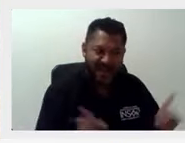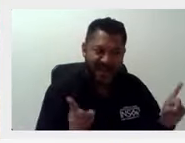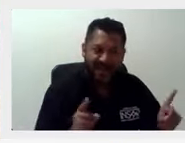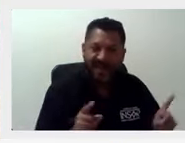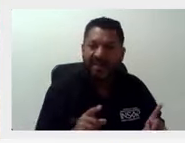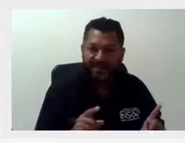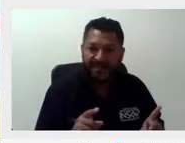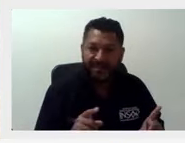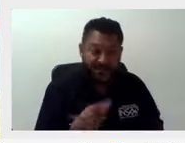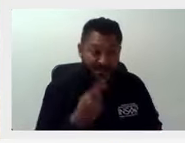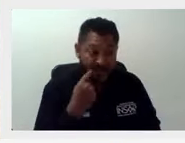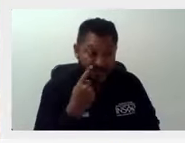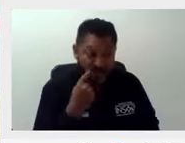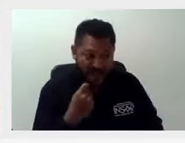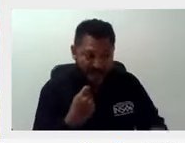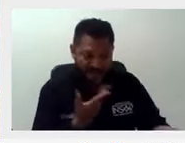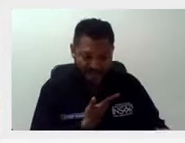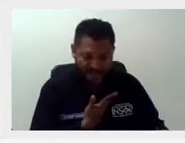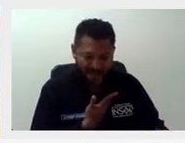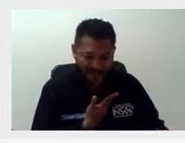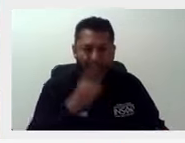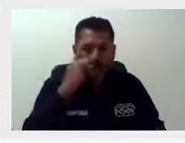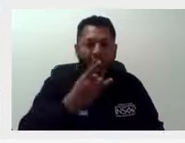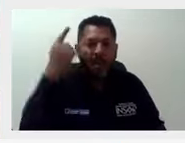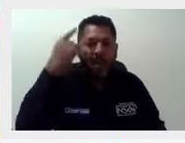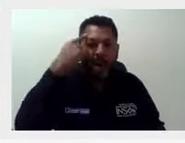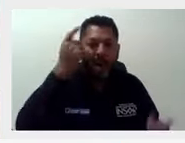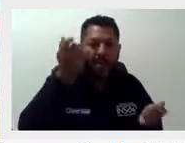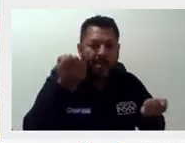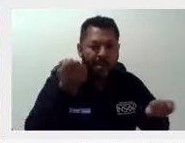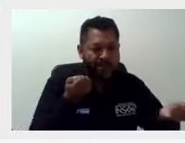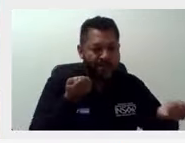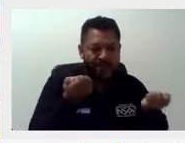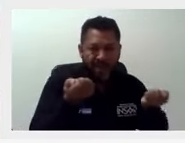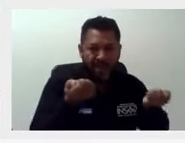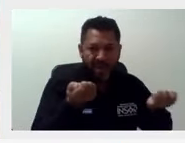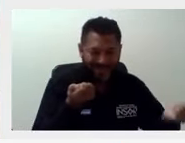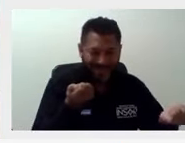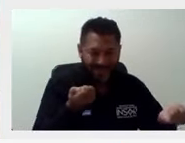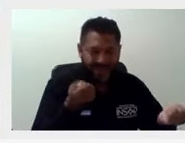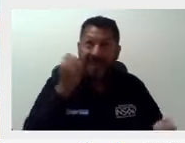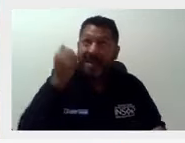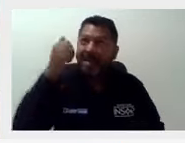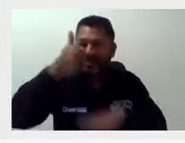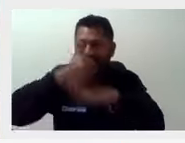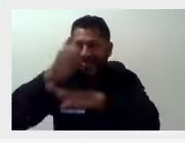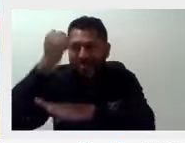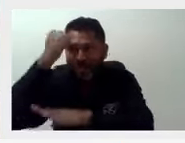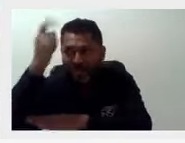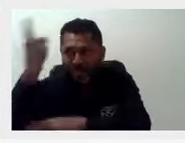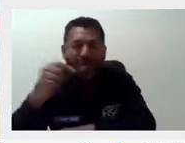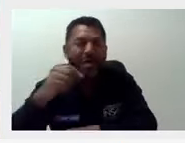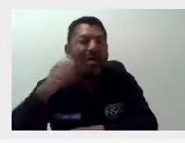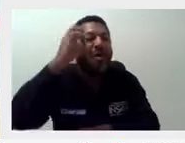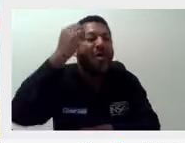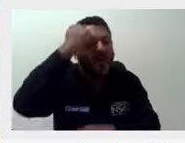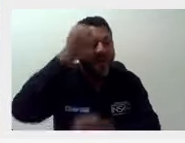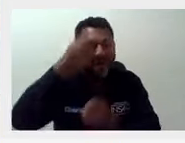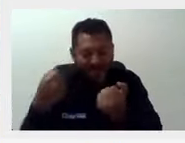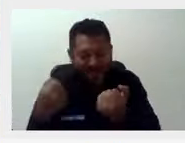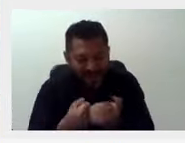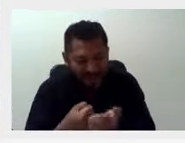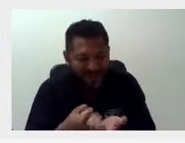en este momento, a través del modelamiento que le pueda dar el maestro titular, el educador especial, el equipo de trabajo que está ahí